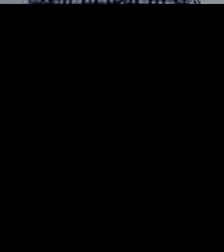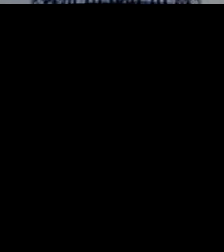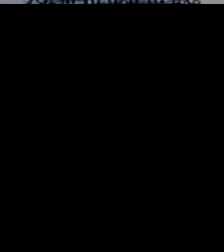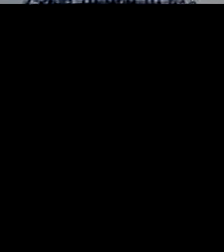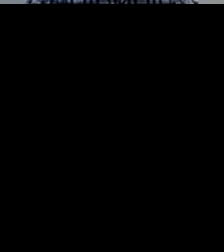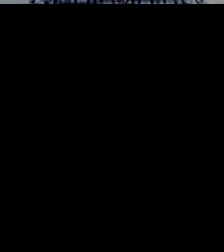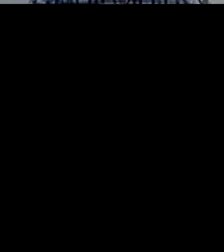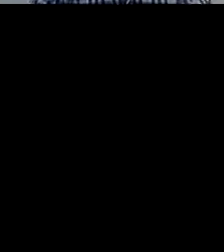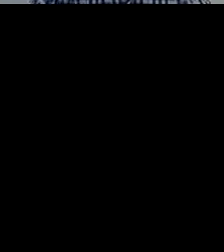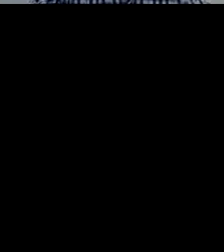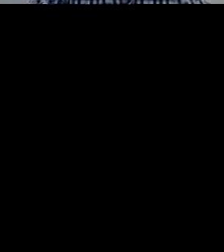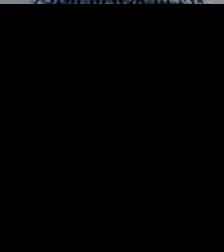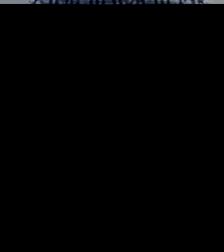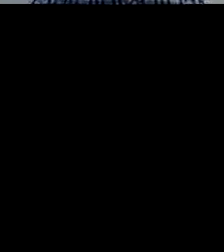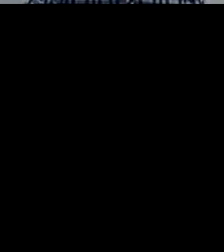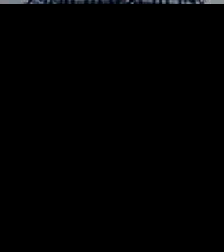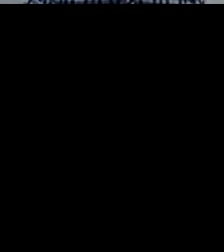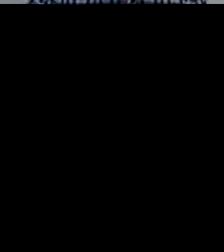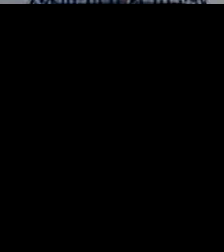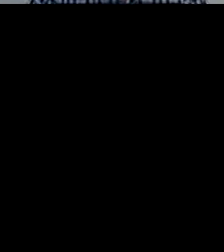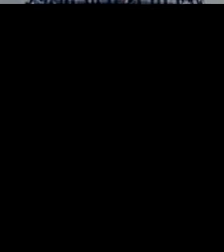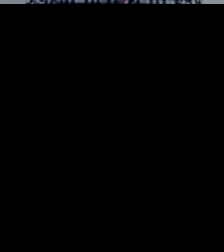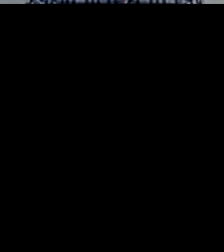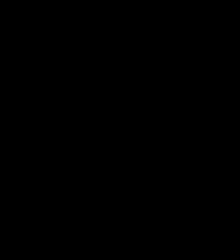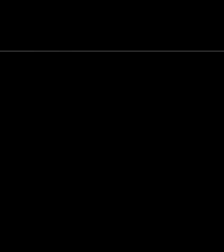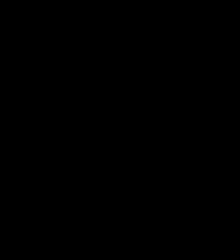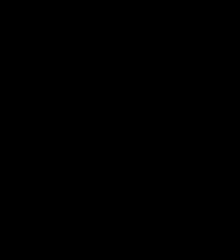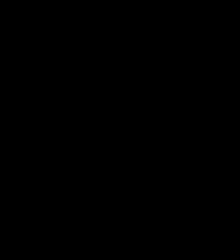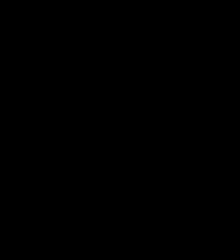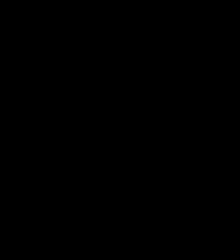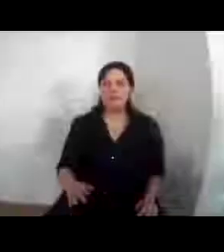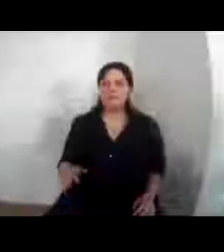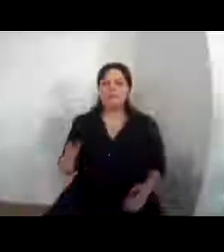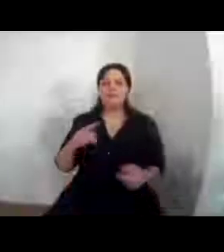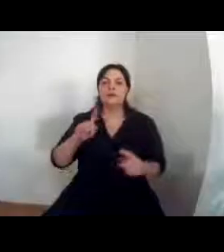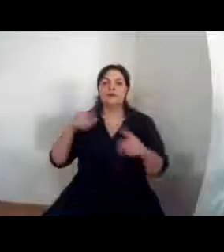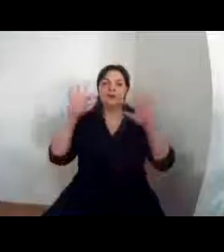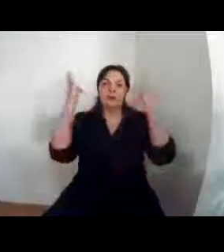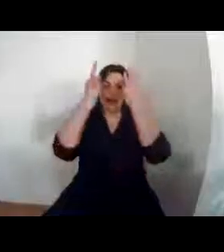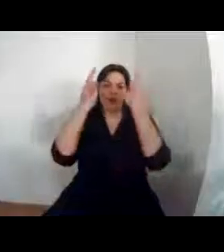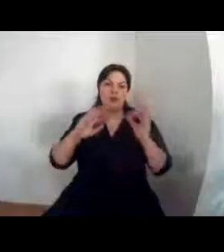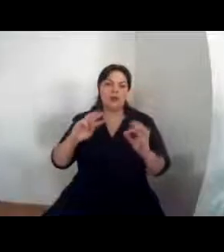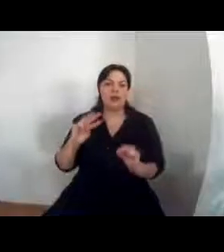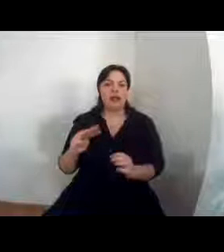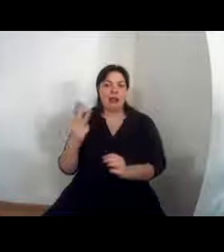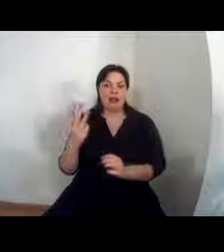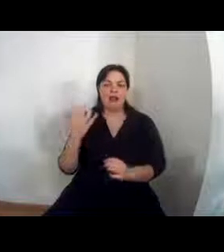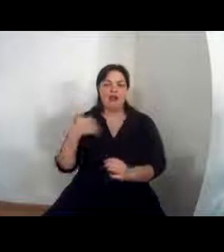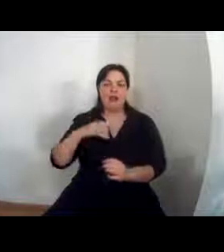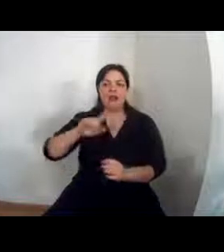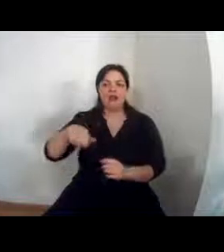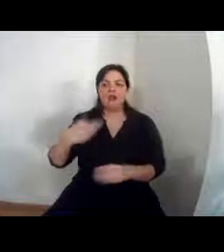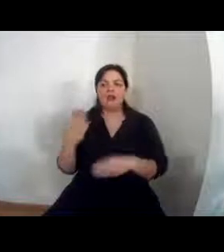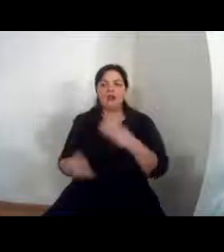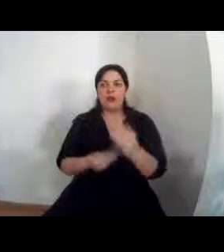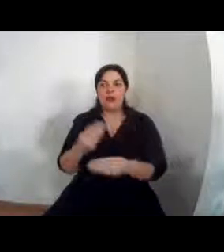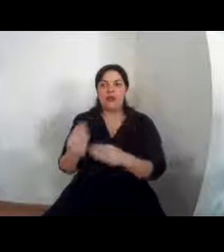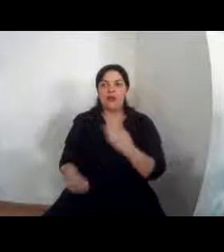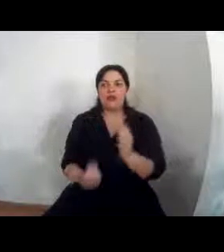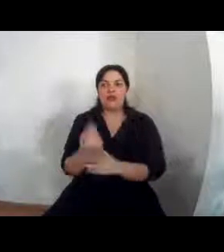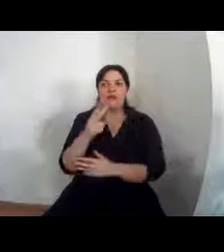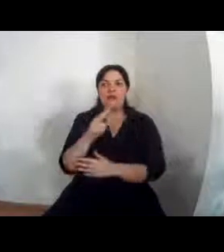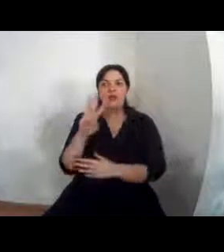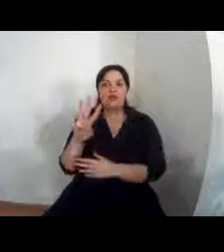este seminario, que es ya el tercer seminario que llevamos desarrollando desde el 28 de mayo